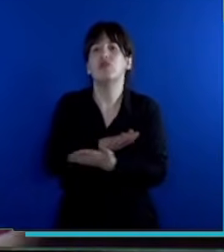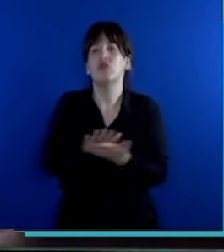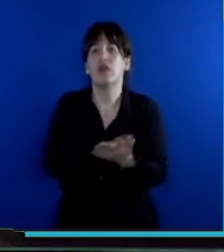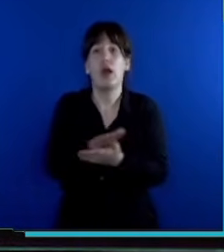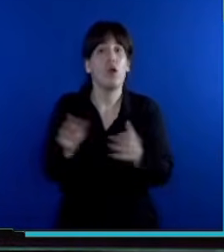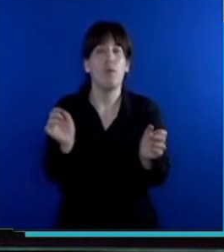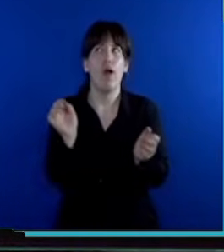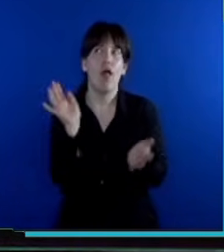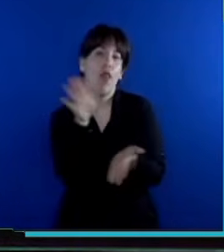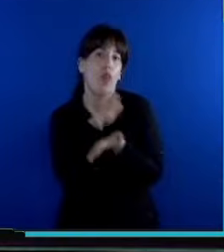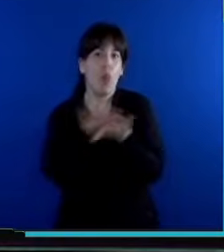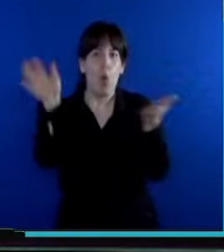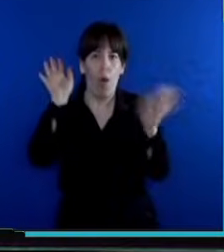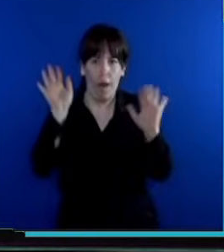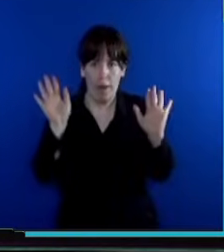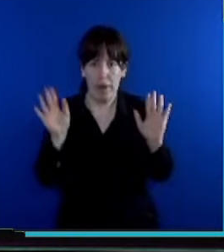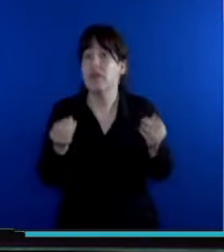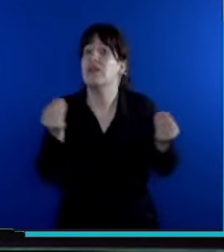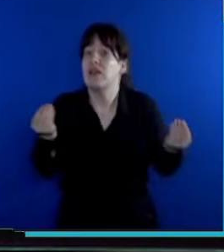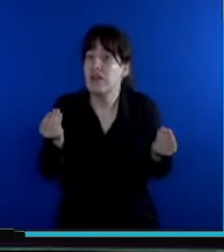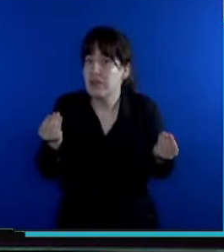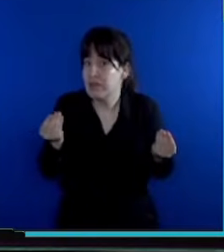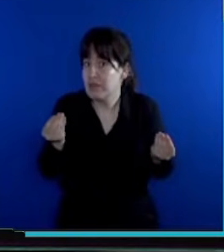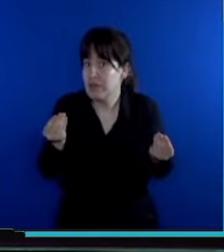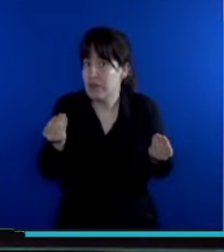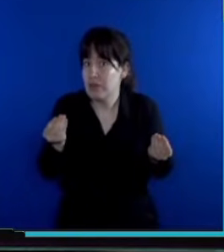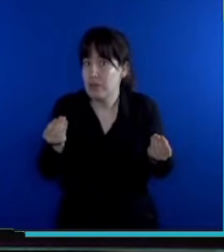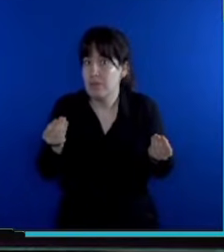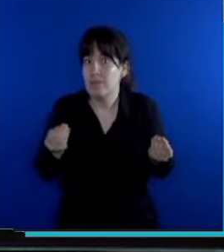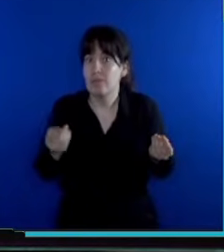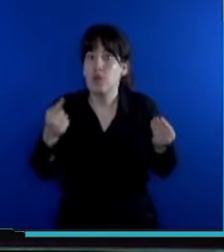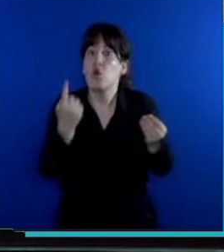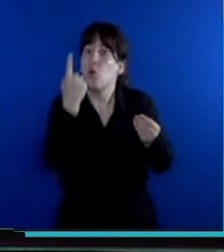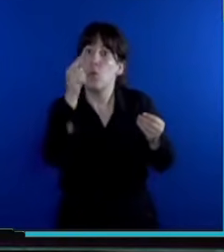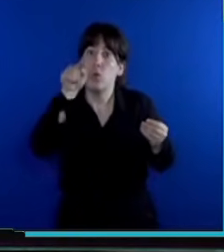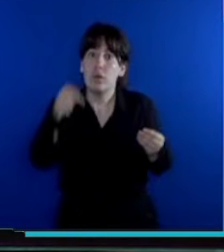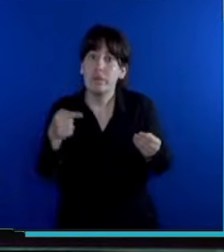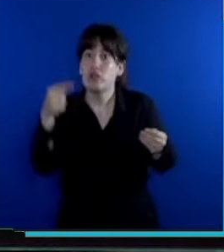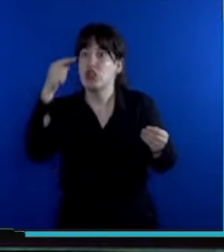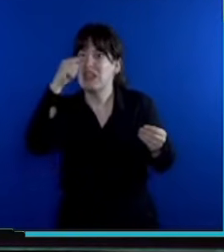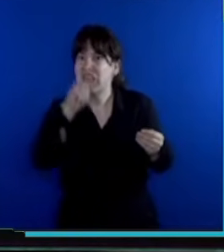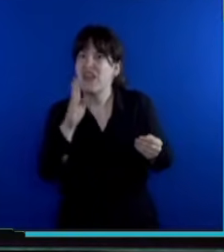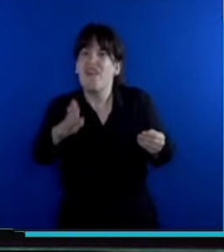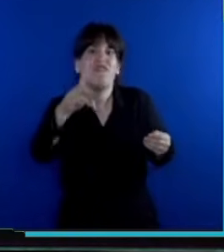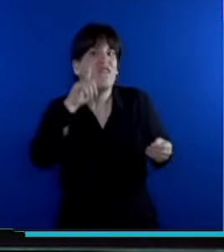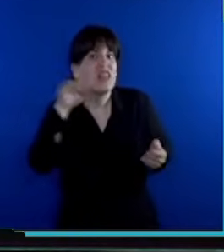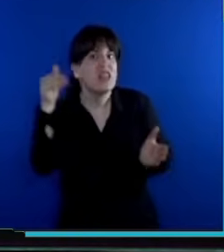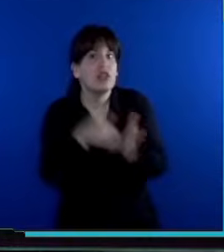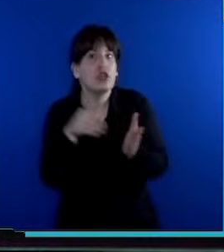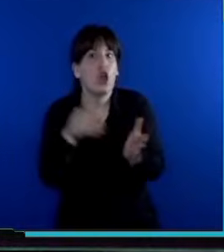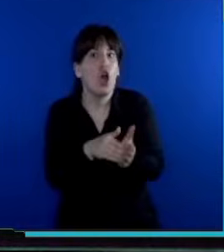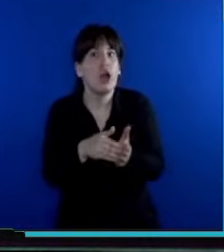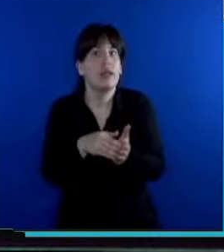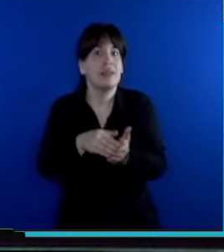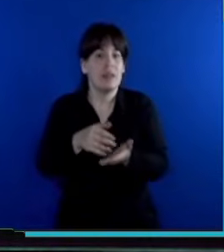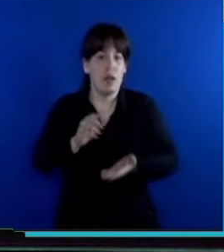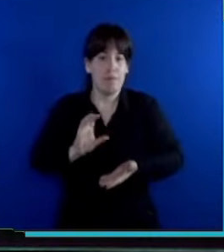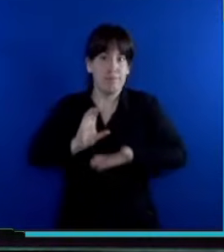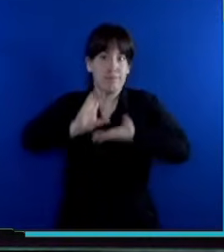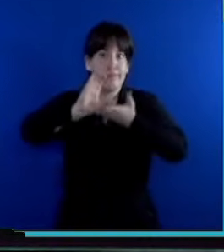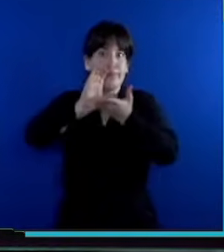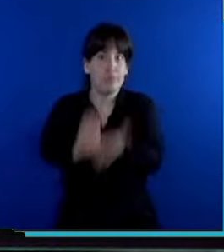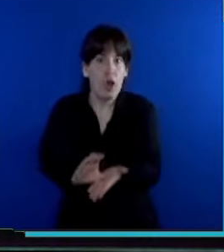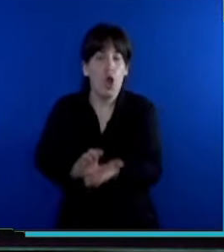absolutamente novedosa. ¿Cuál es? Destinar 1.7 billones de pesos en políticas